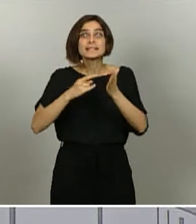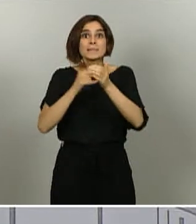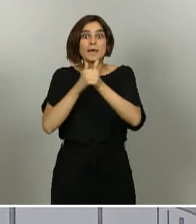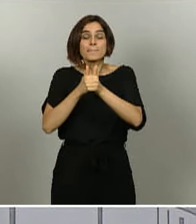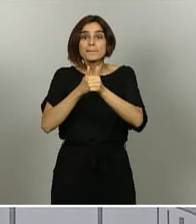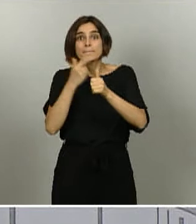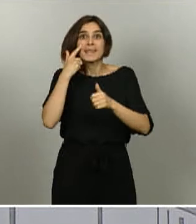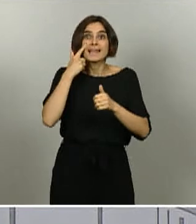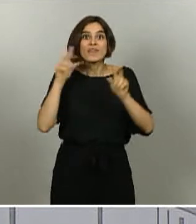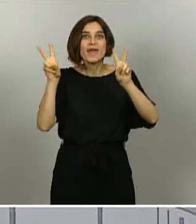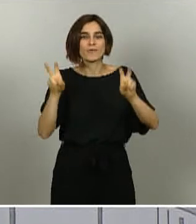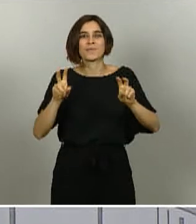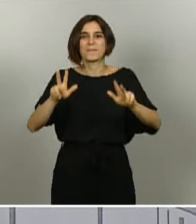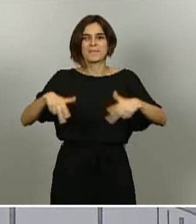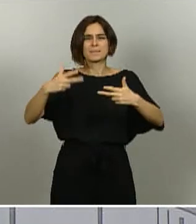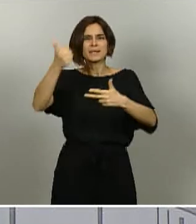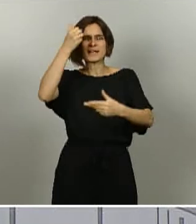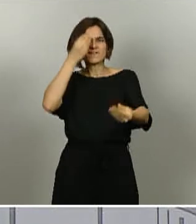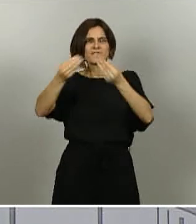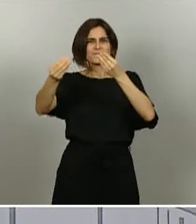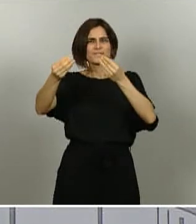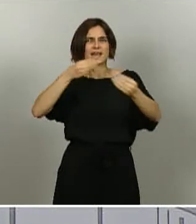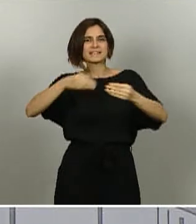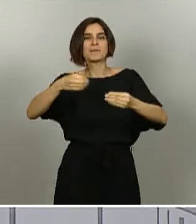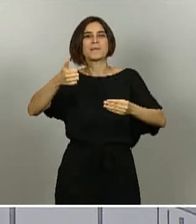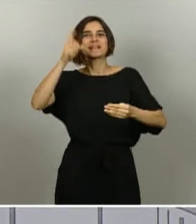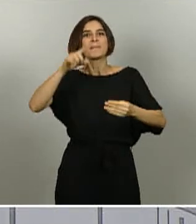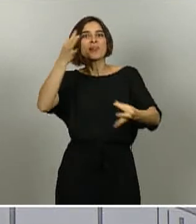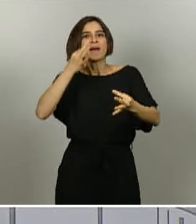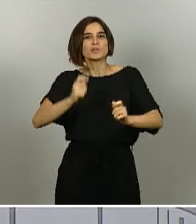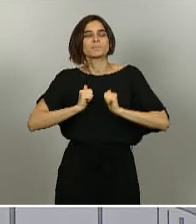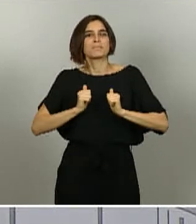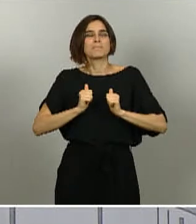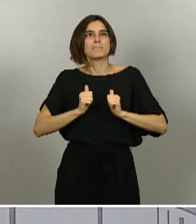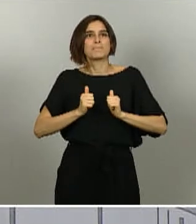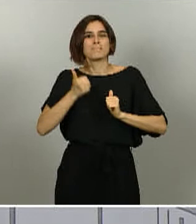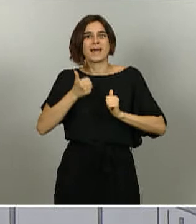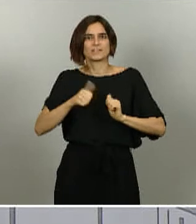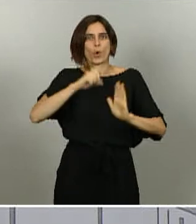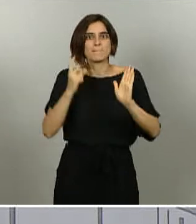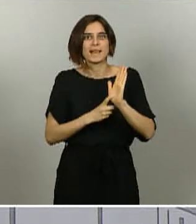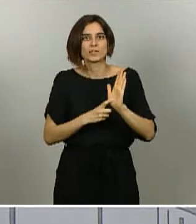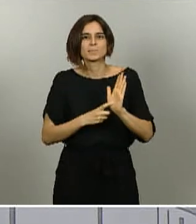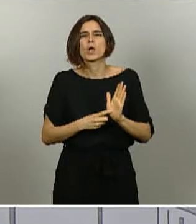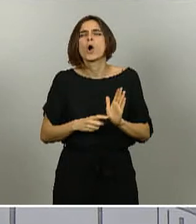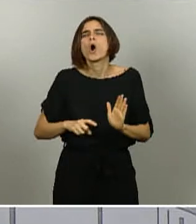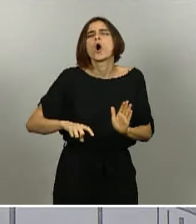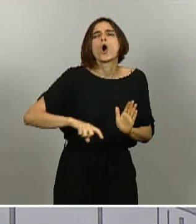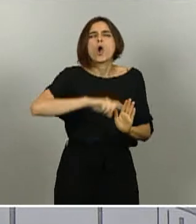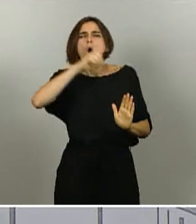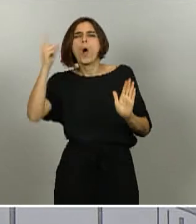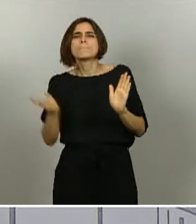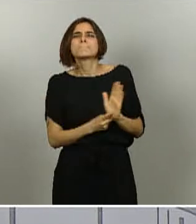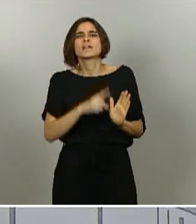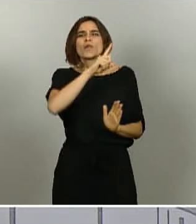más acceso a datos más detallados. No todo, no vamos a tener toda la información que se le pueda ocurrir a cualquiera, pero sí los datos necesarios